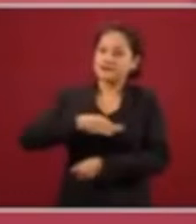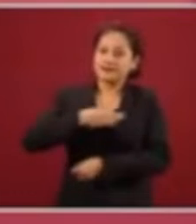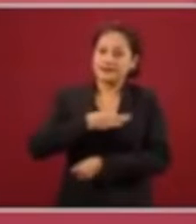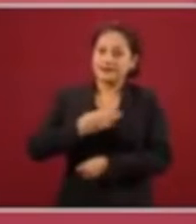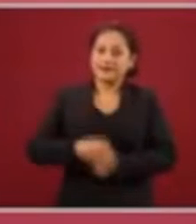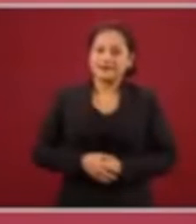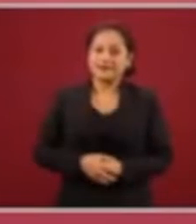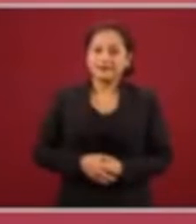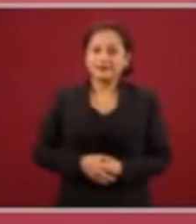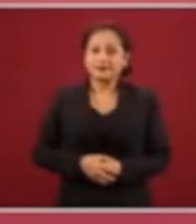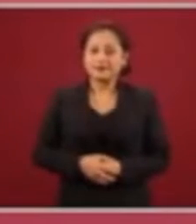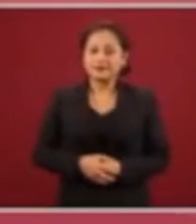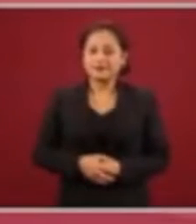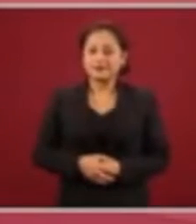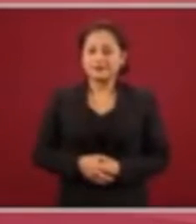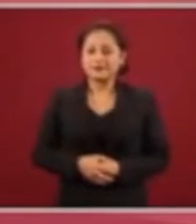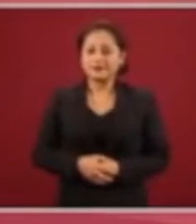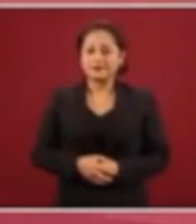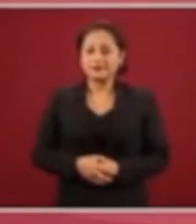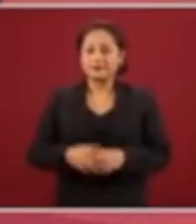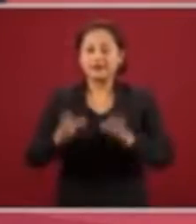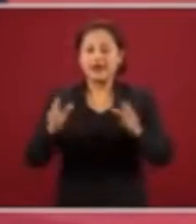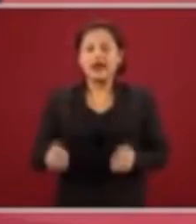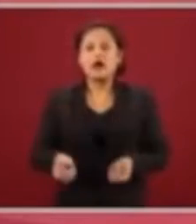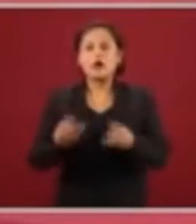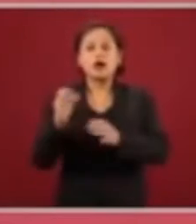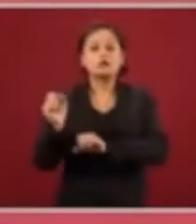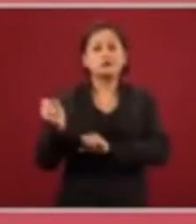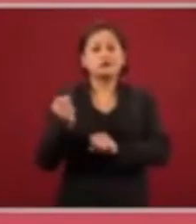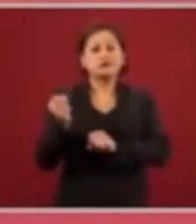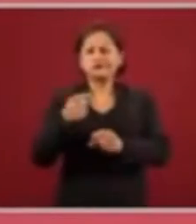No les puedo decir cuántas carreras porque